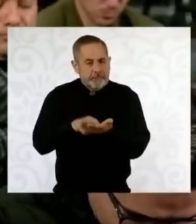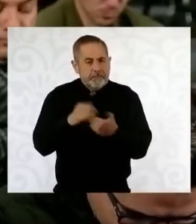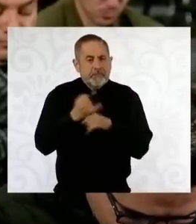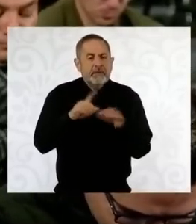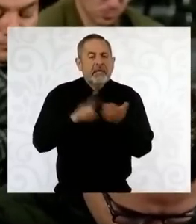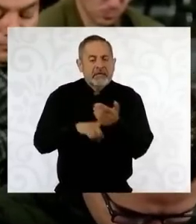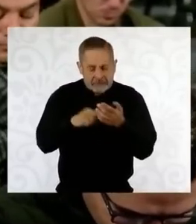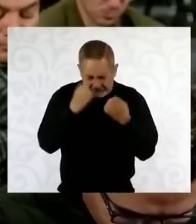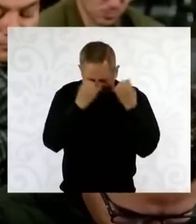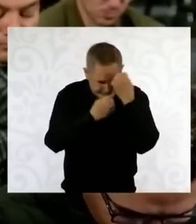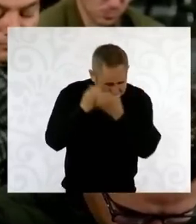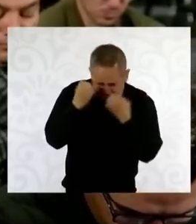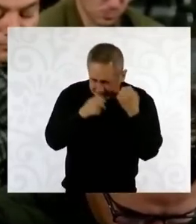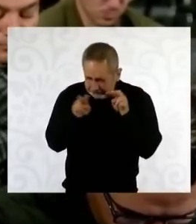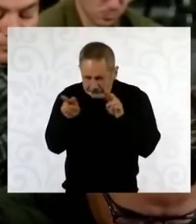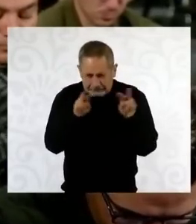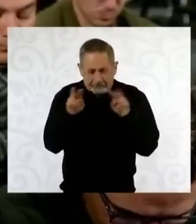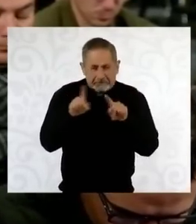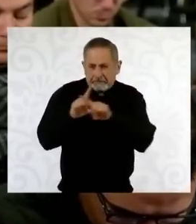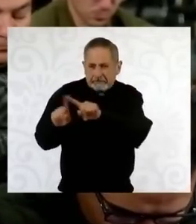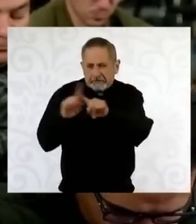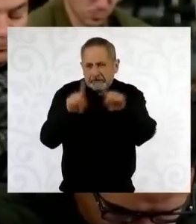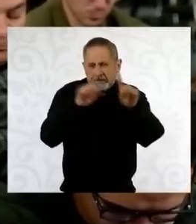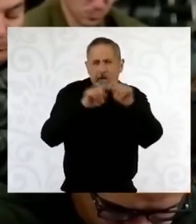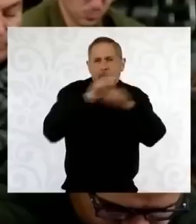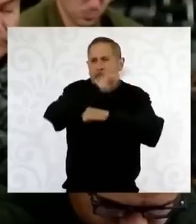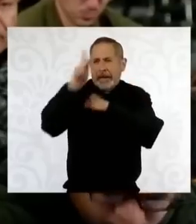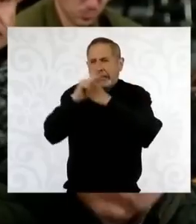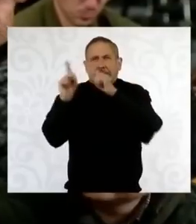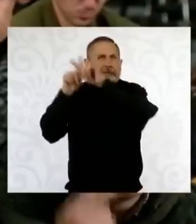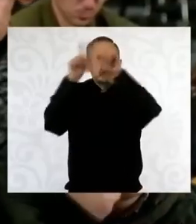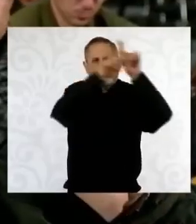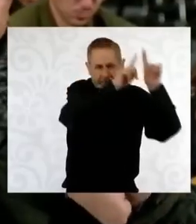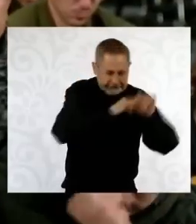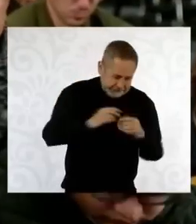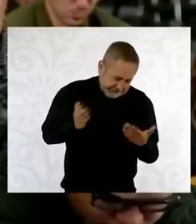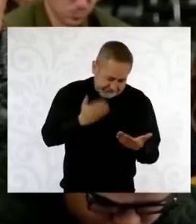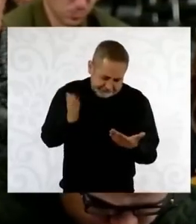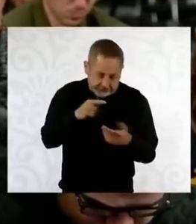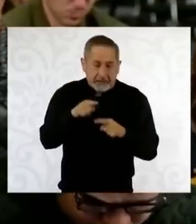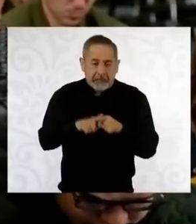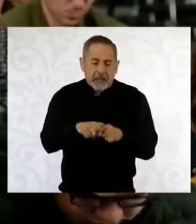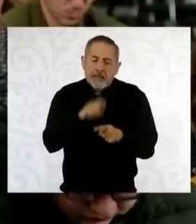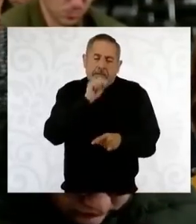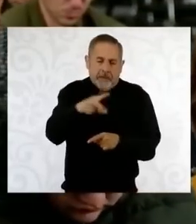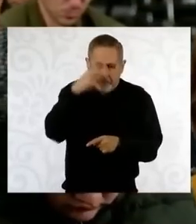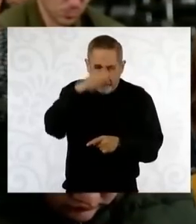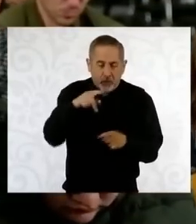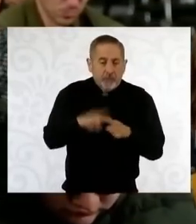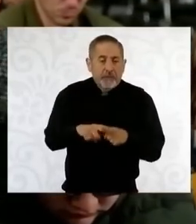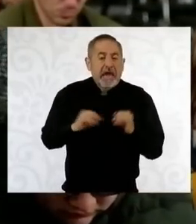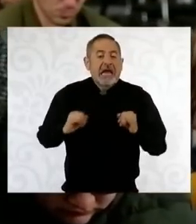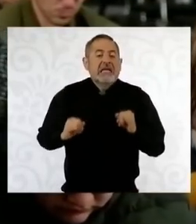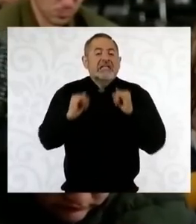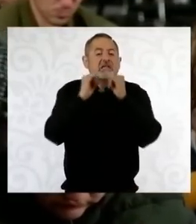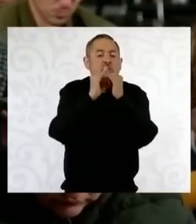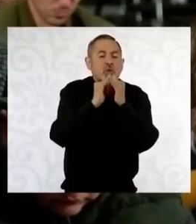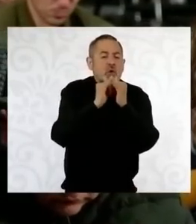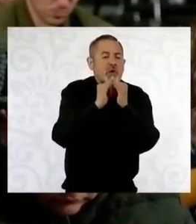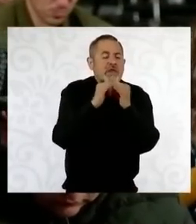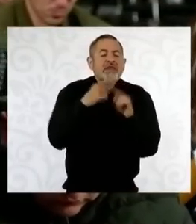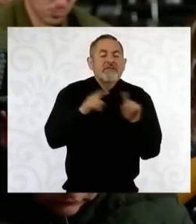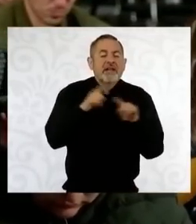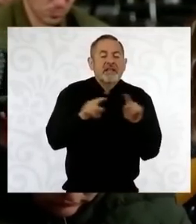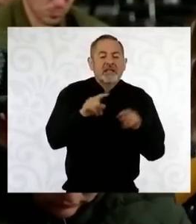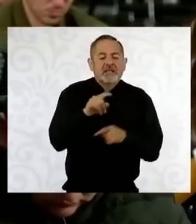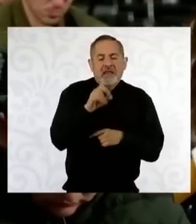caso, que analiza datos de decenas de países, entre ellos, por supuesto, México. Es del Instituto de Variedades de la Democracia, es de una universidad